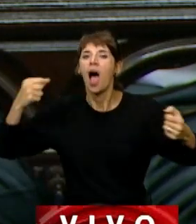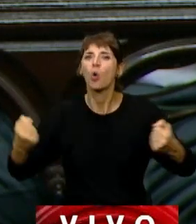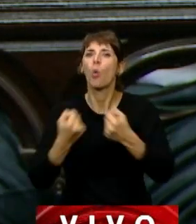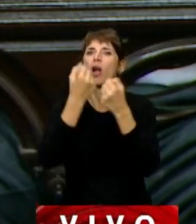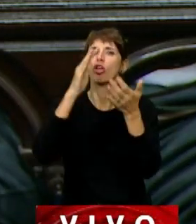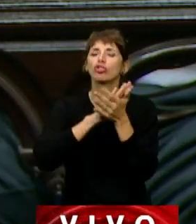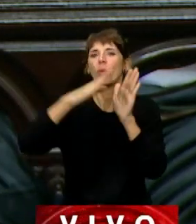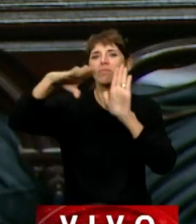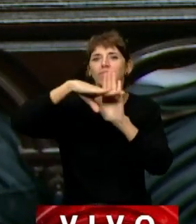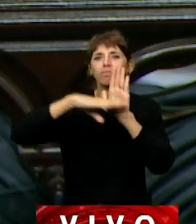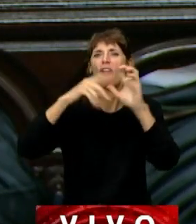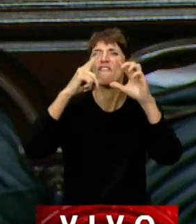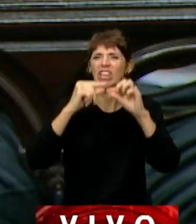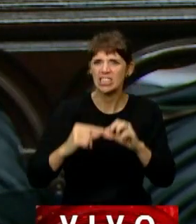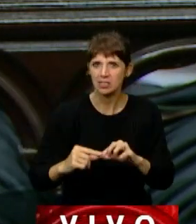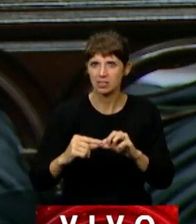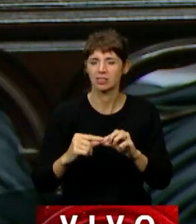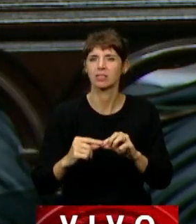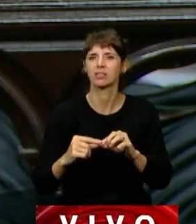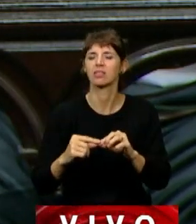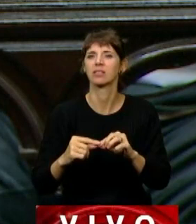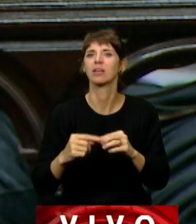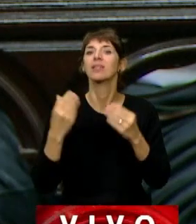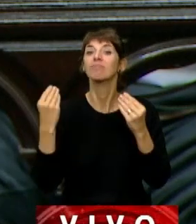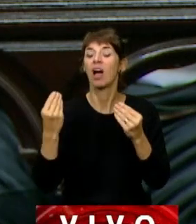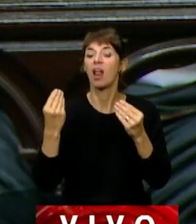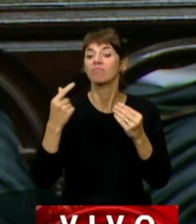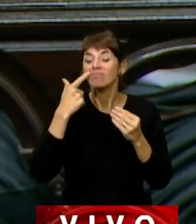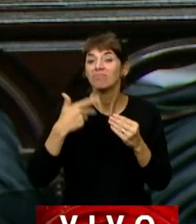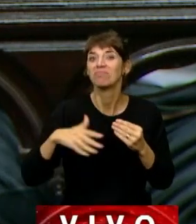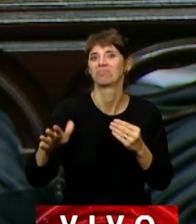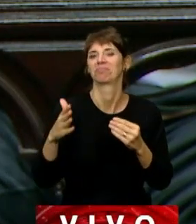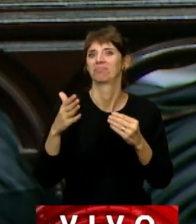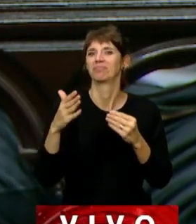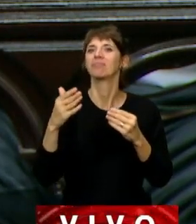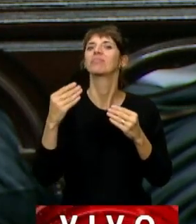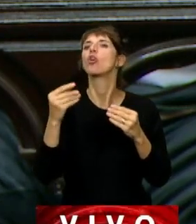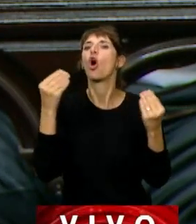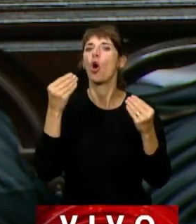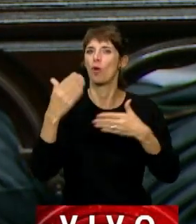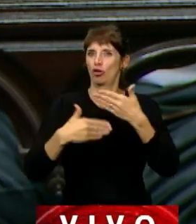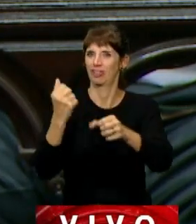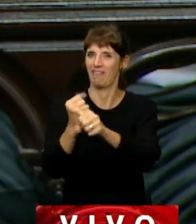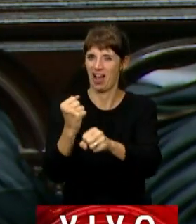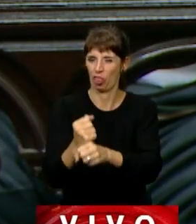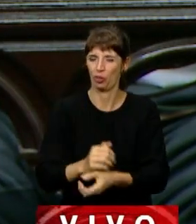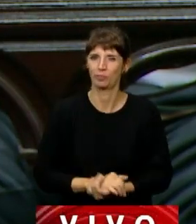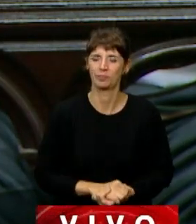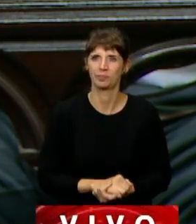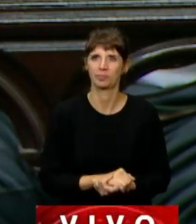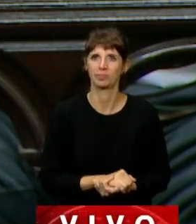que podamos hacer todo lo posible para que también demos una respuesta en este sentido. Termino de